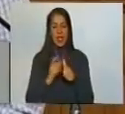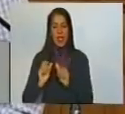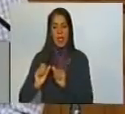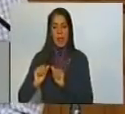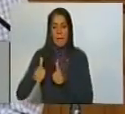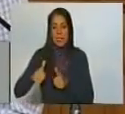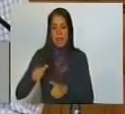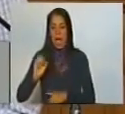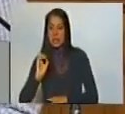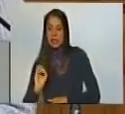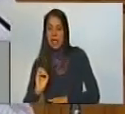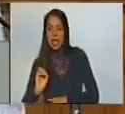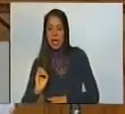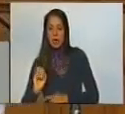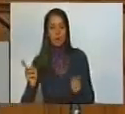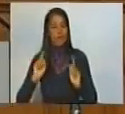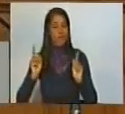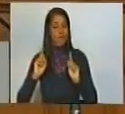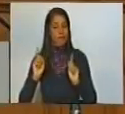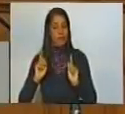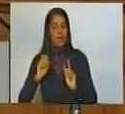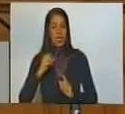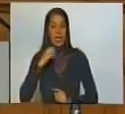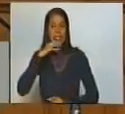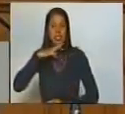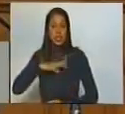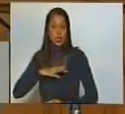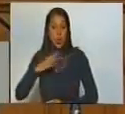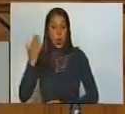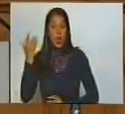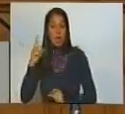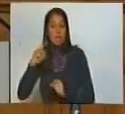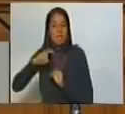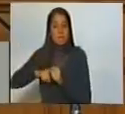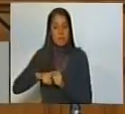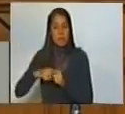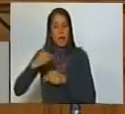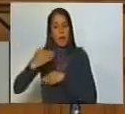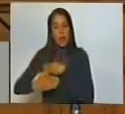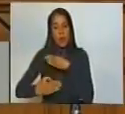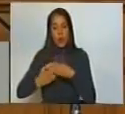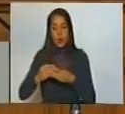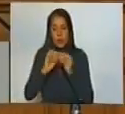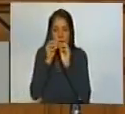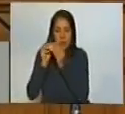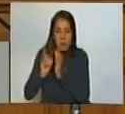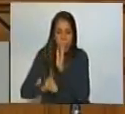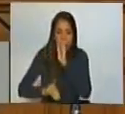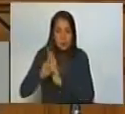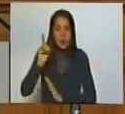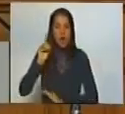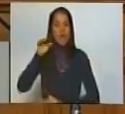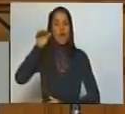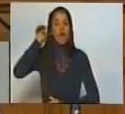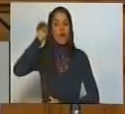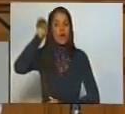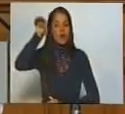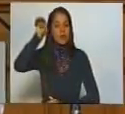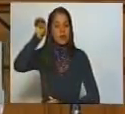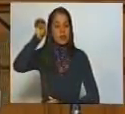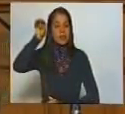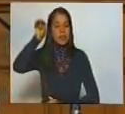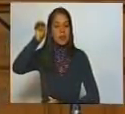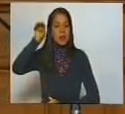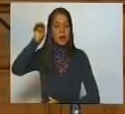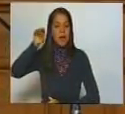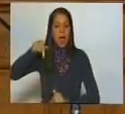cero. De la historia venimos para construir futuro, pero ese futuro está sobre lo